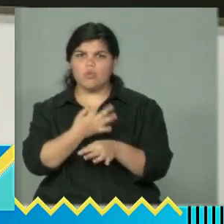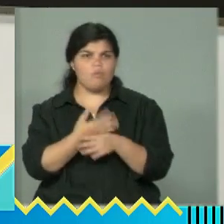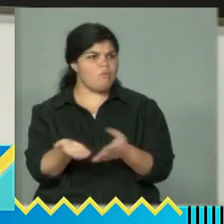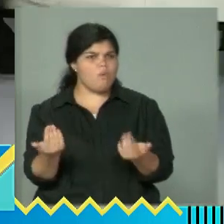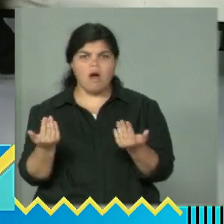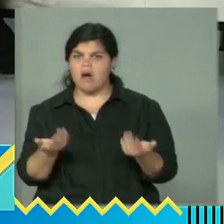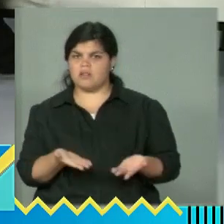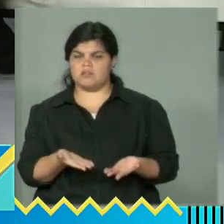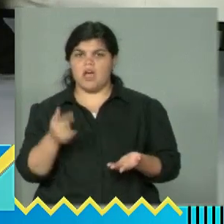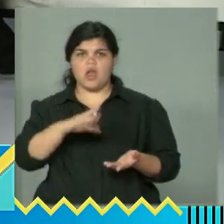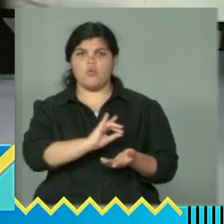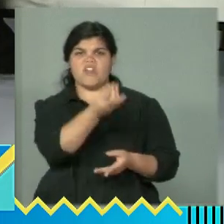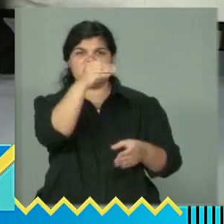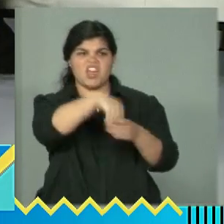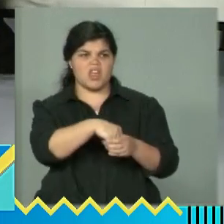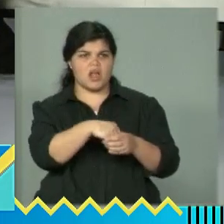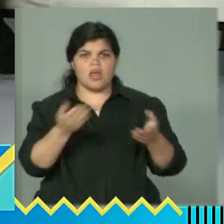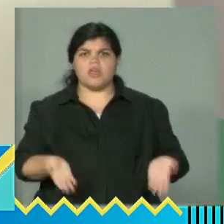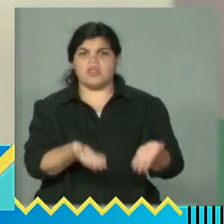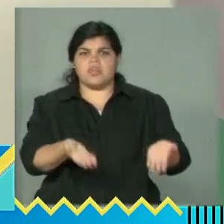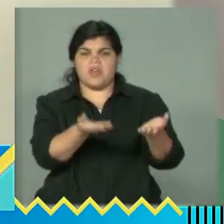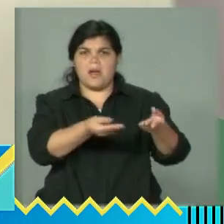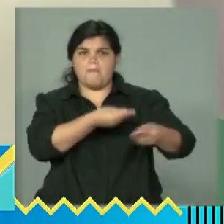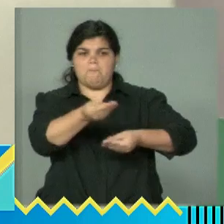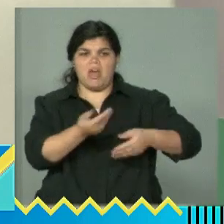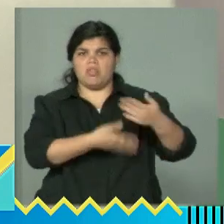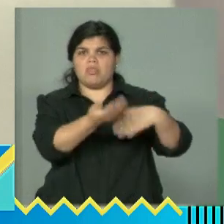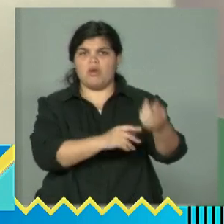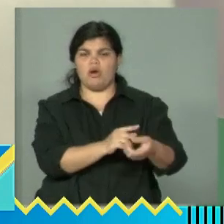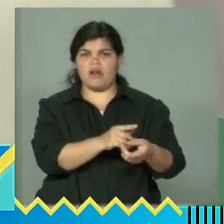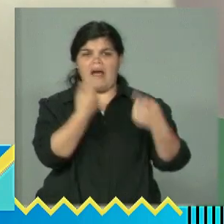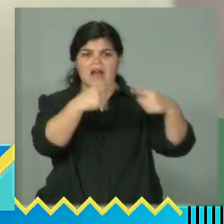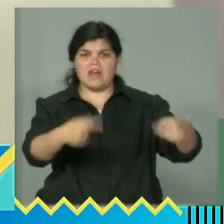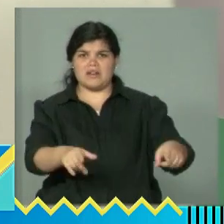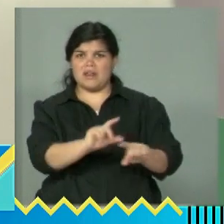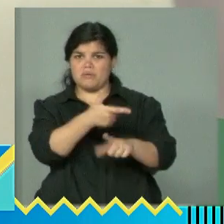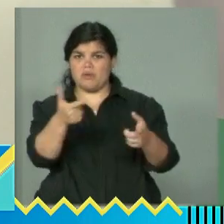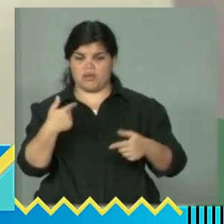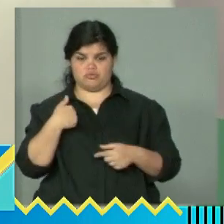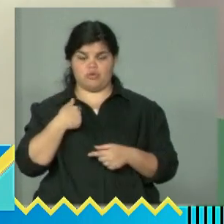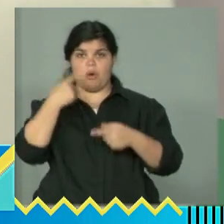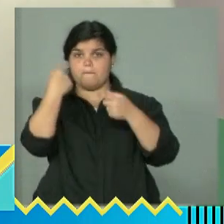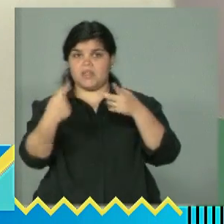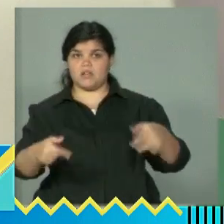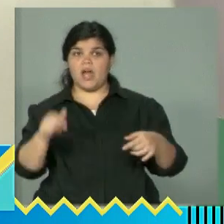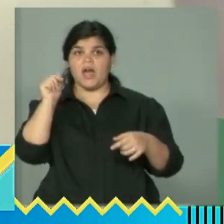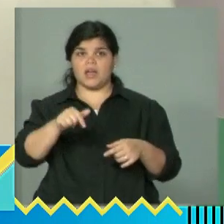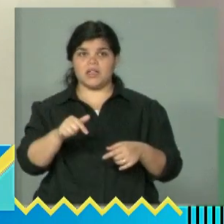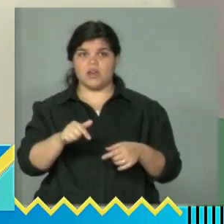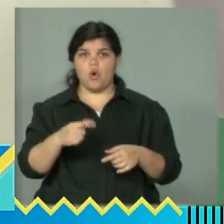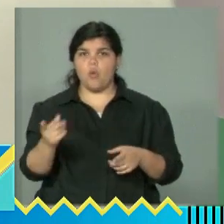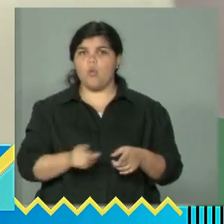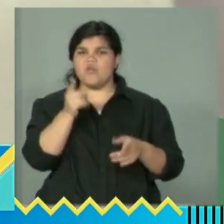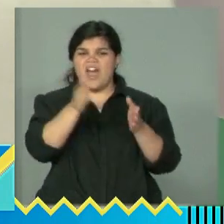hoy formación de emprendedurismo en ninguna de las carreras ni materias. Exacto. Y puntualmente yo tuve una materia que era emprendedurismo, que duraba todo un